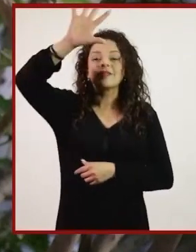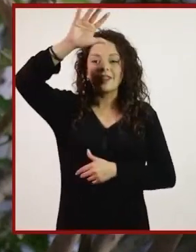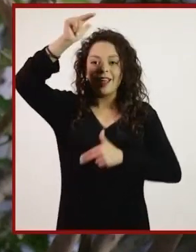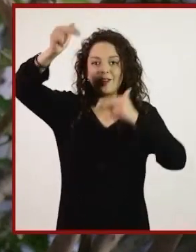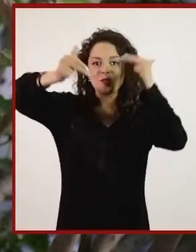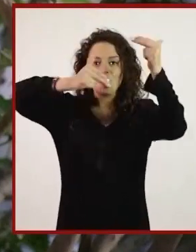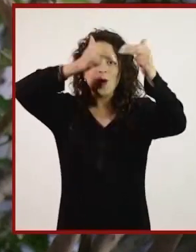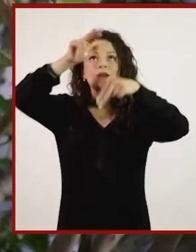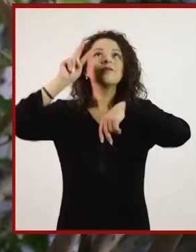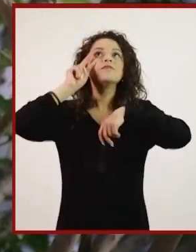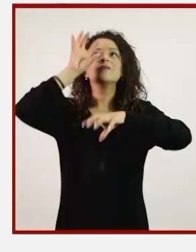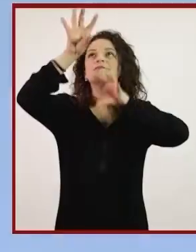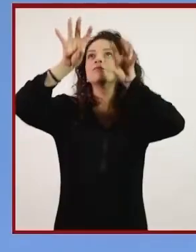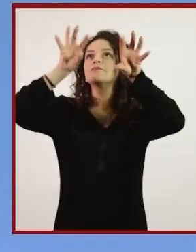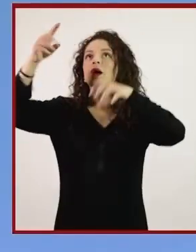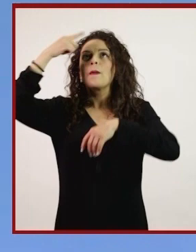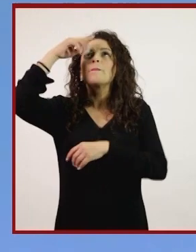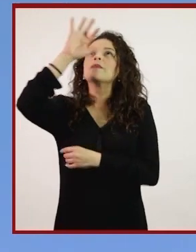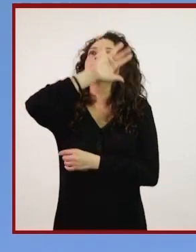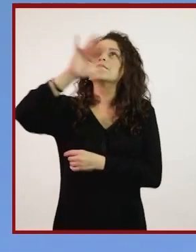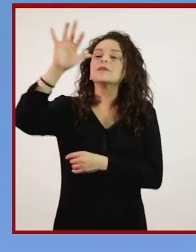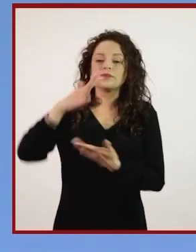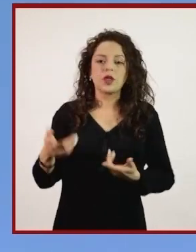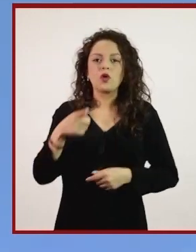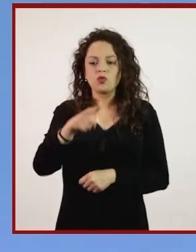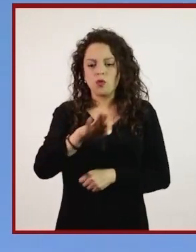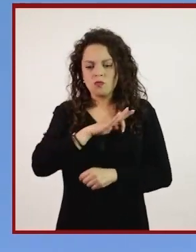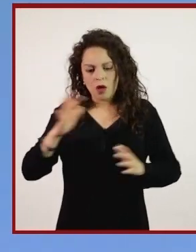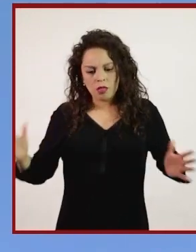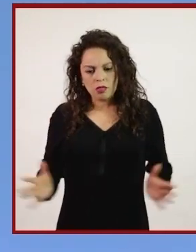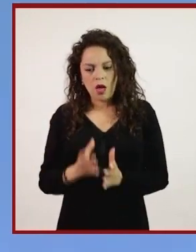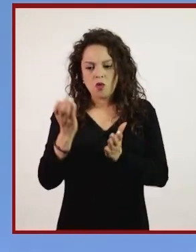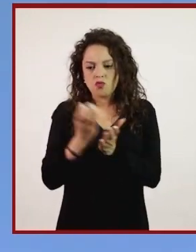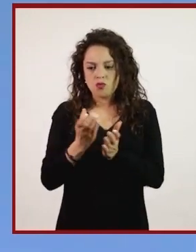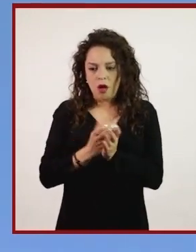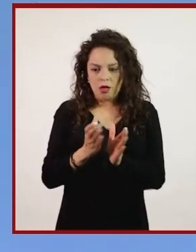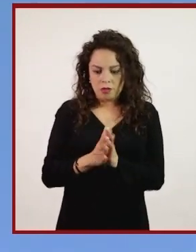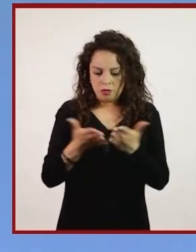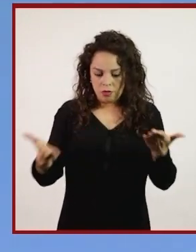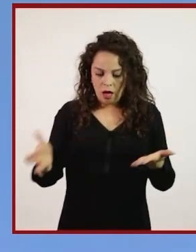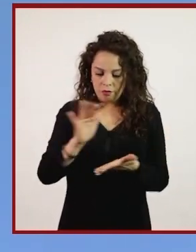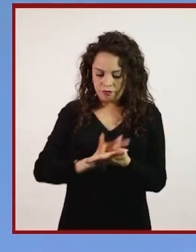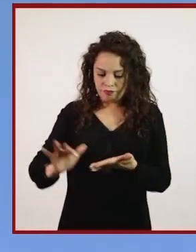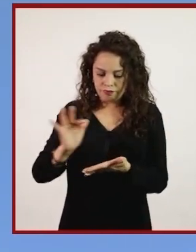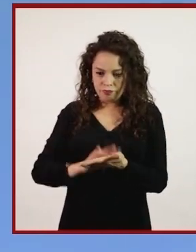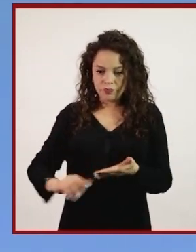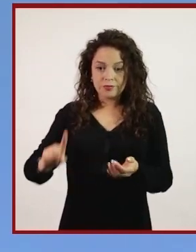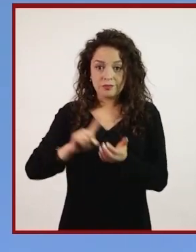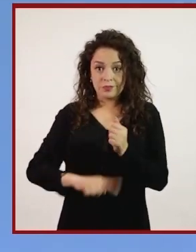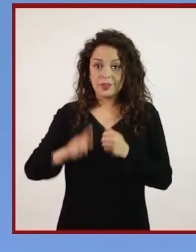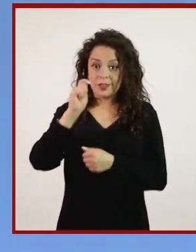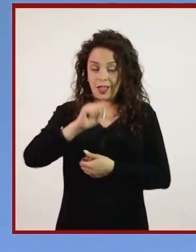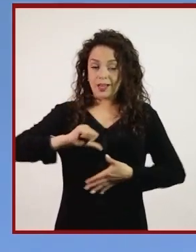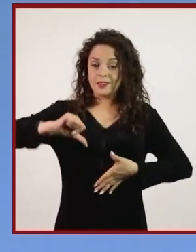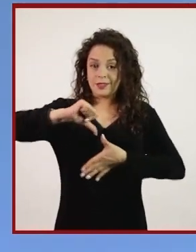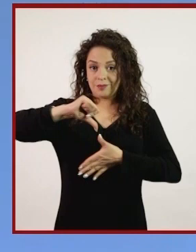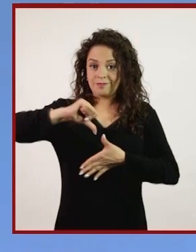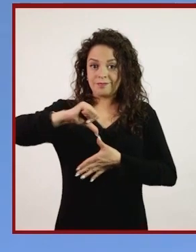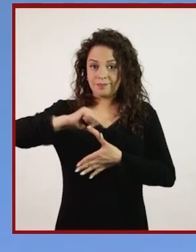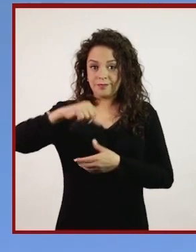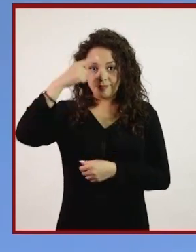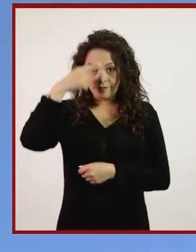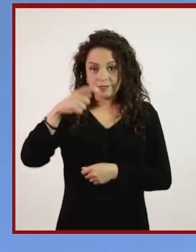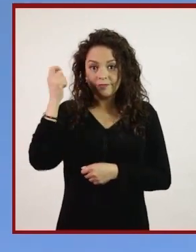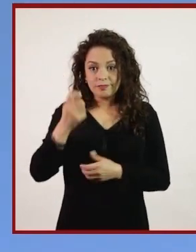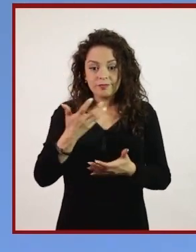algo latinoamericano al cielo. El espacio aéreo mismo se vuelve de nuevo un fomento a la lectura, un cuaderno de lectura y una